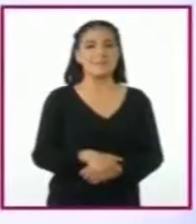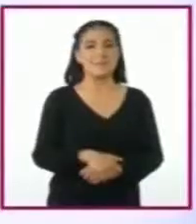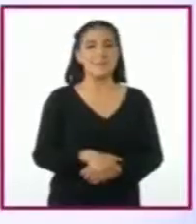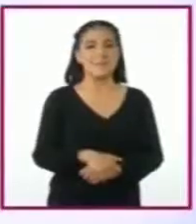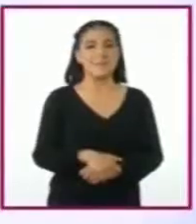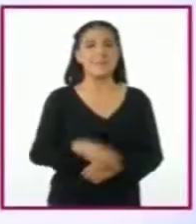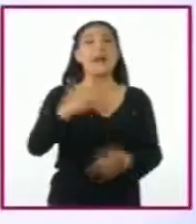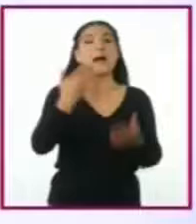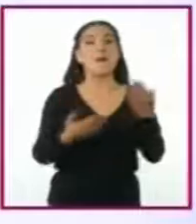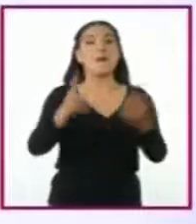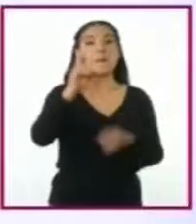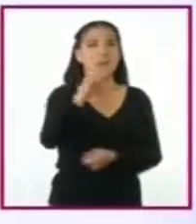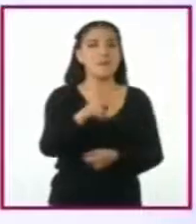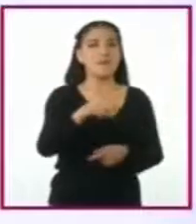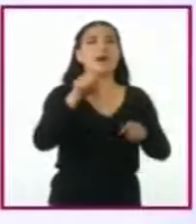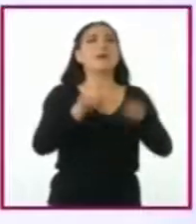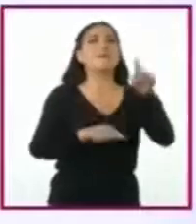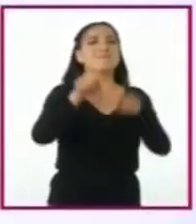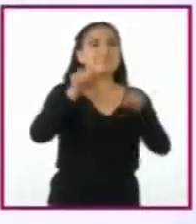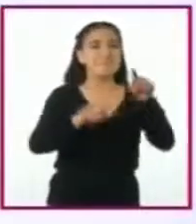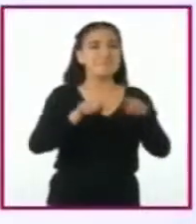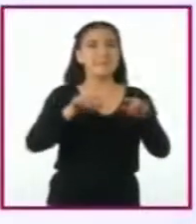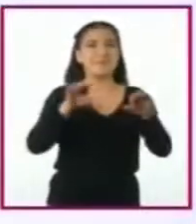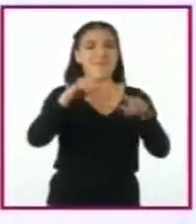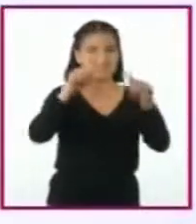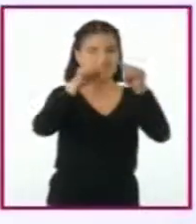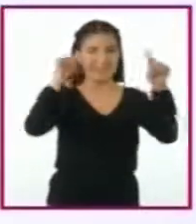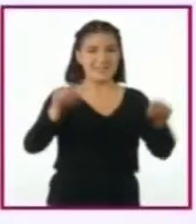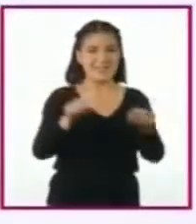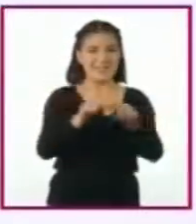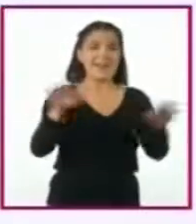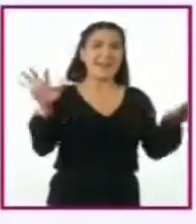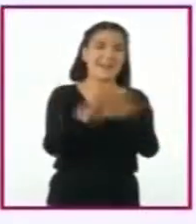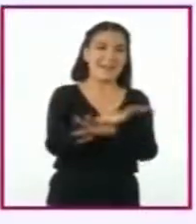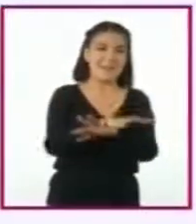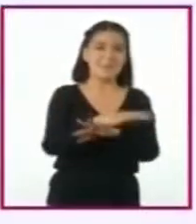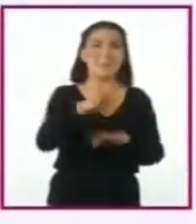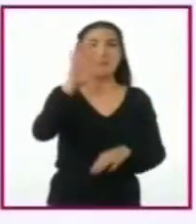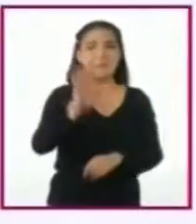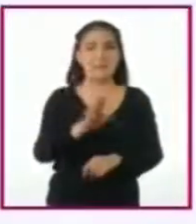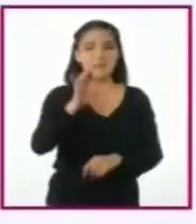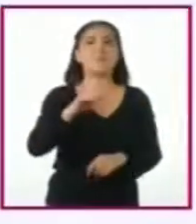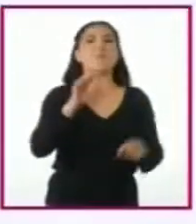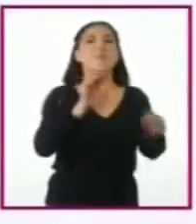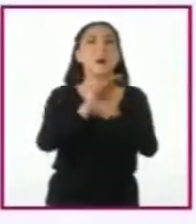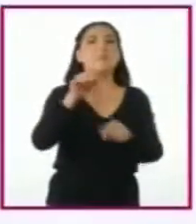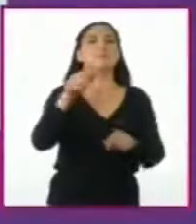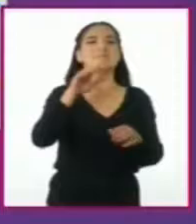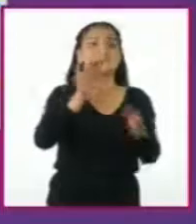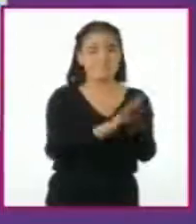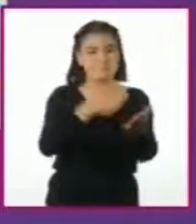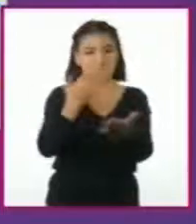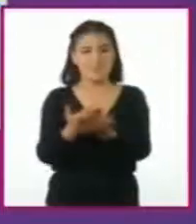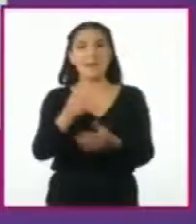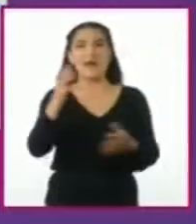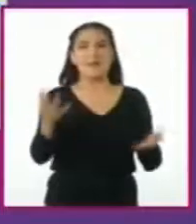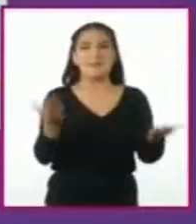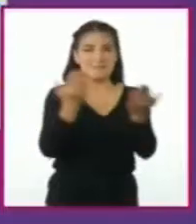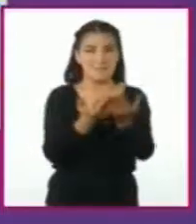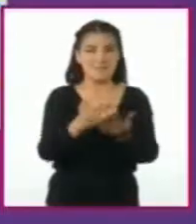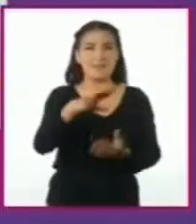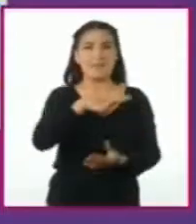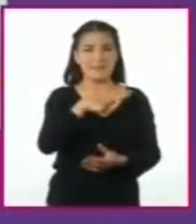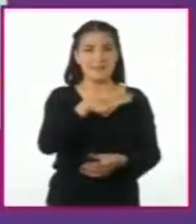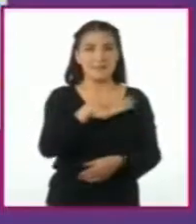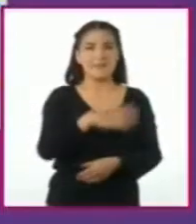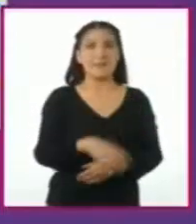Ahora veamos qué tamaños de tarjetas son cuadriláteros semejantes y a qué tipo de tarjeta pertenecen. La tarjeta 1